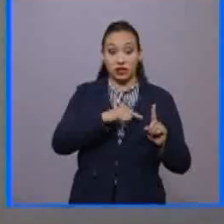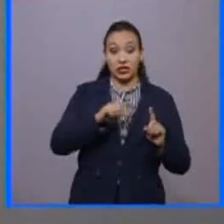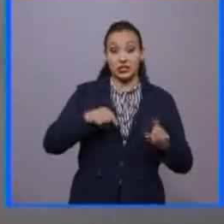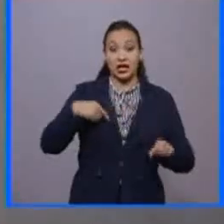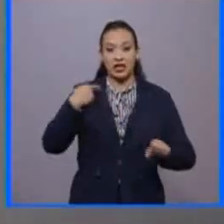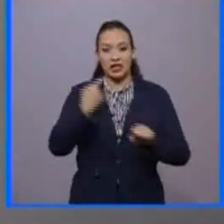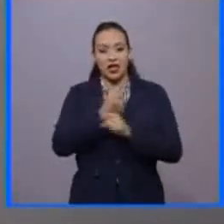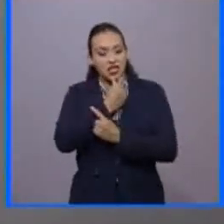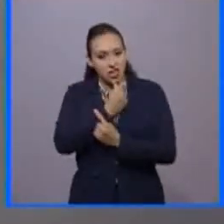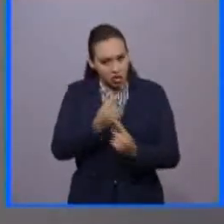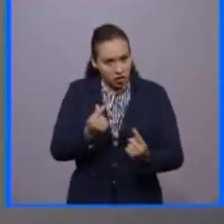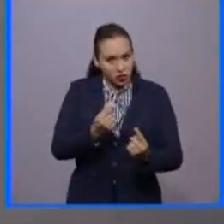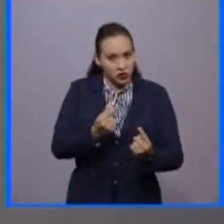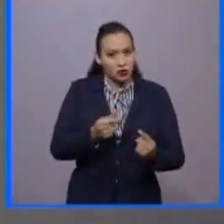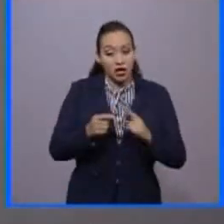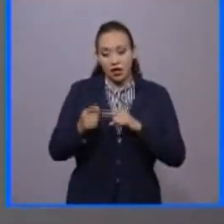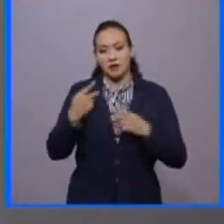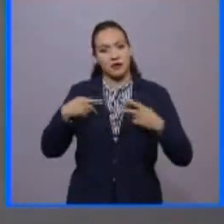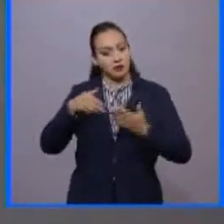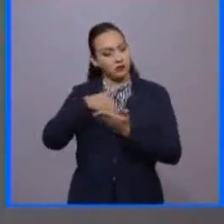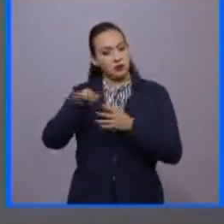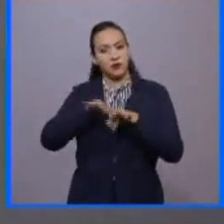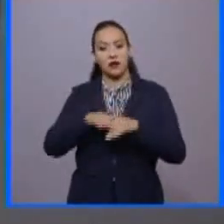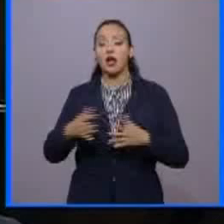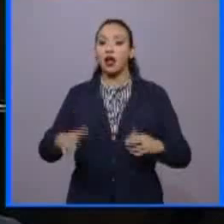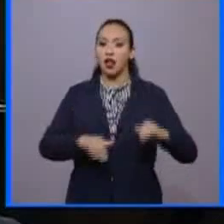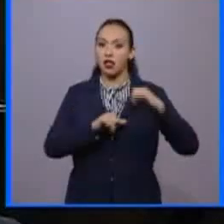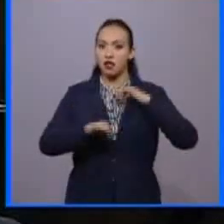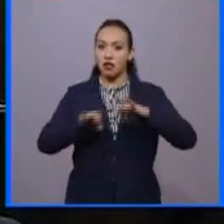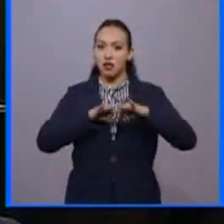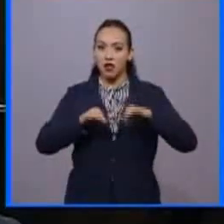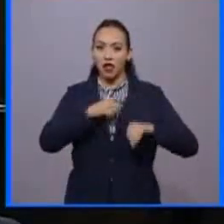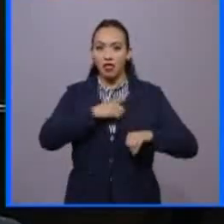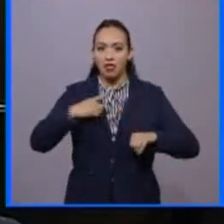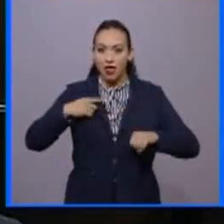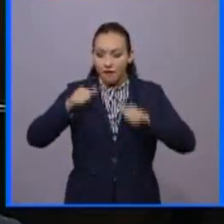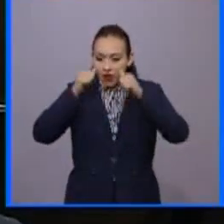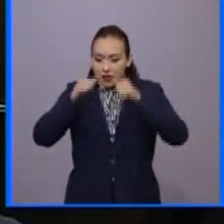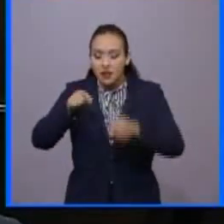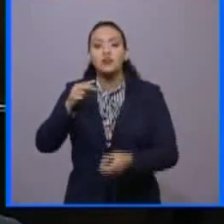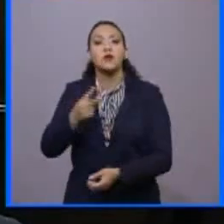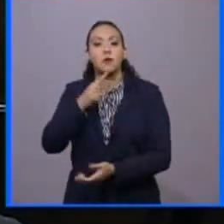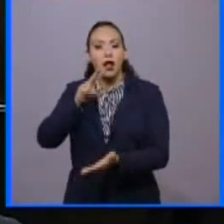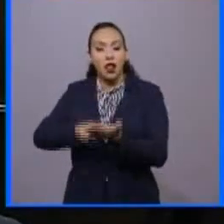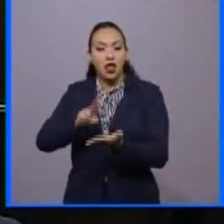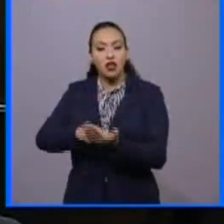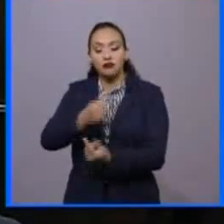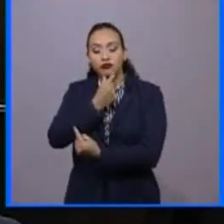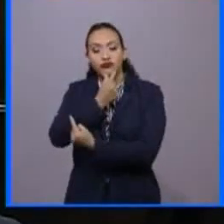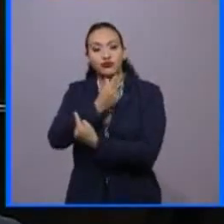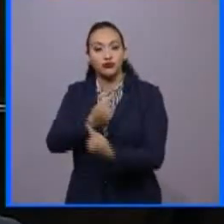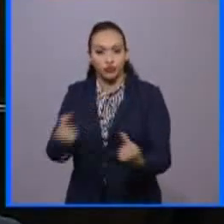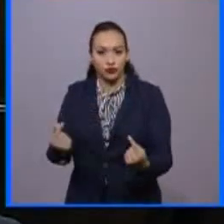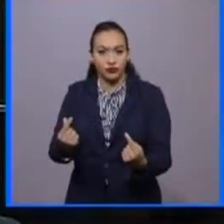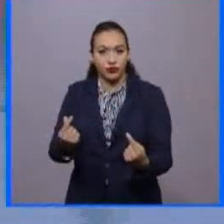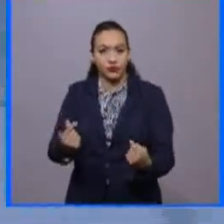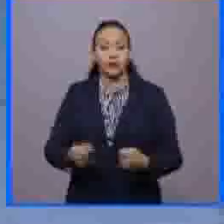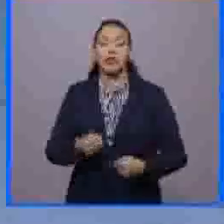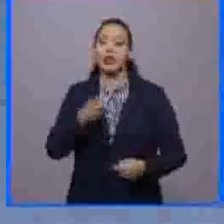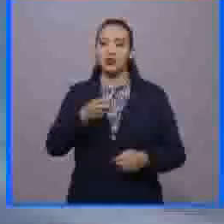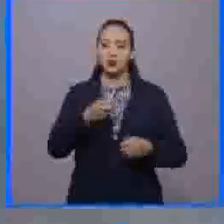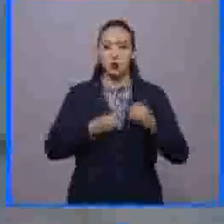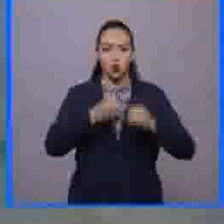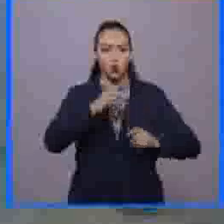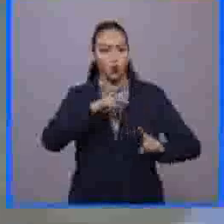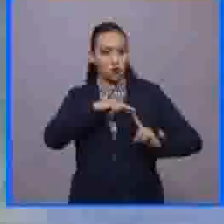en contra de infantes y adolescentes, la autoridad laboral debe atender el interés superior de la infancia, emplear la perspectiva